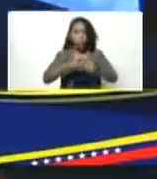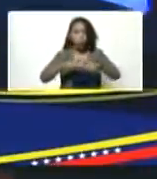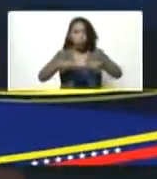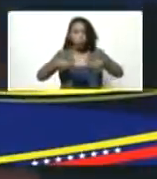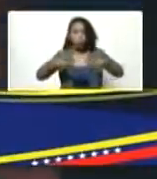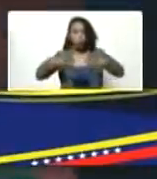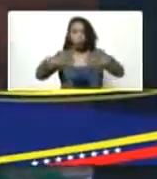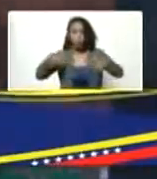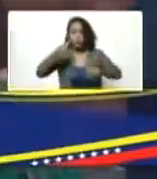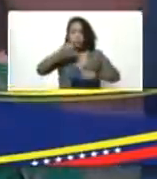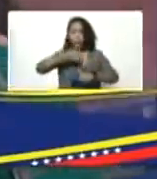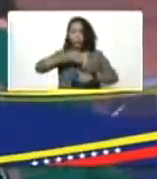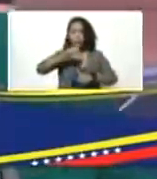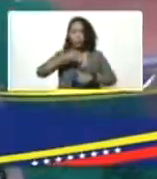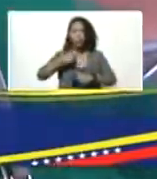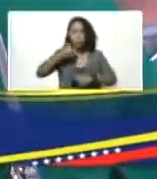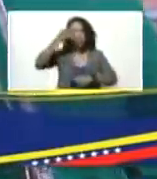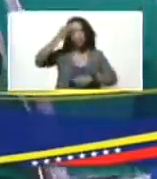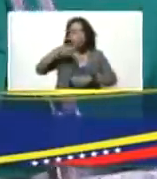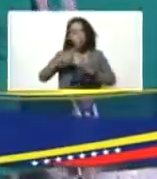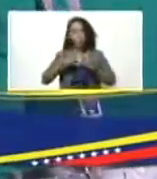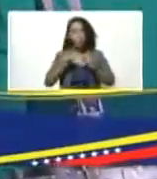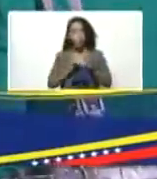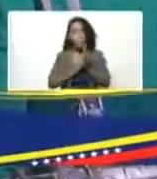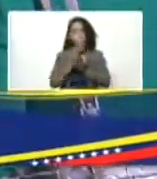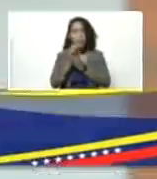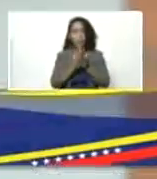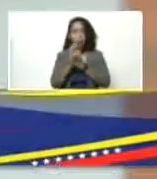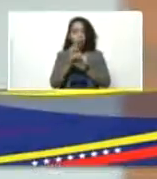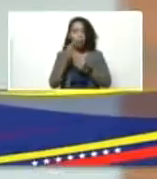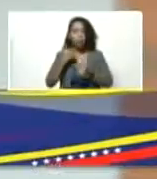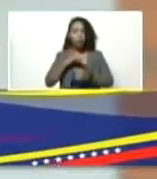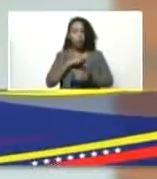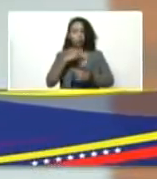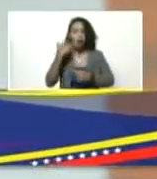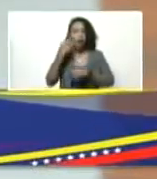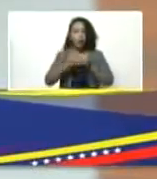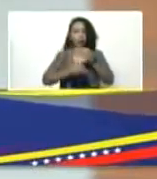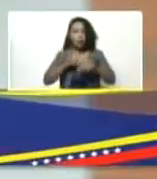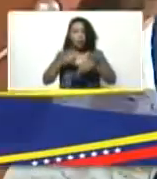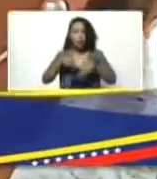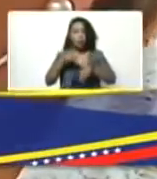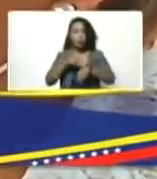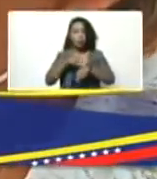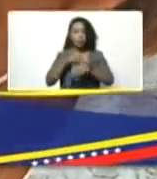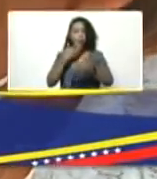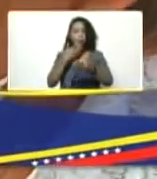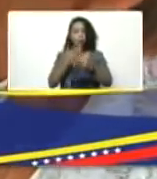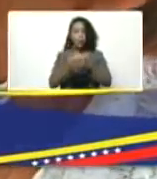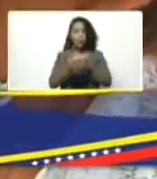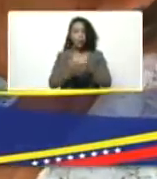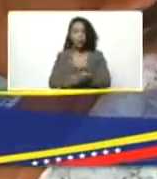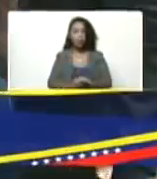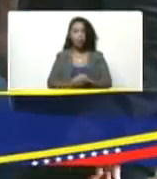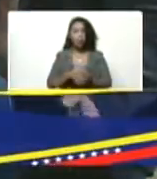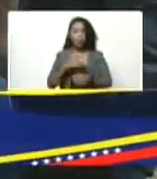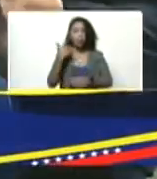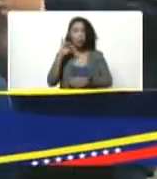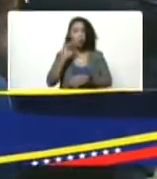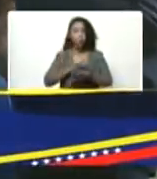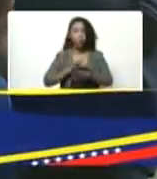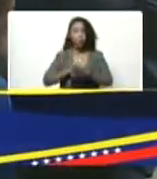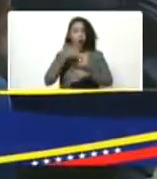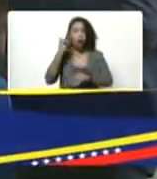hacia un crecimiento sostenido. Yo creo que todos los emprendedores estamos en este momento muy agradecidos por tener el